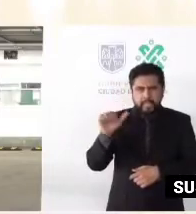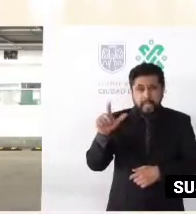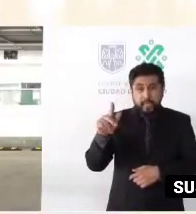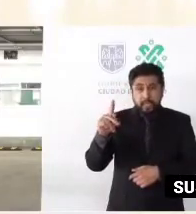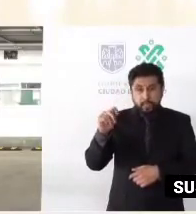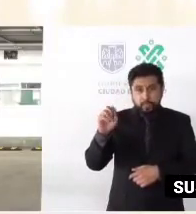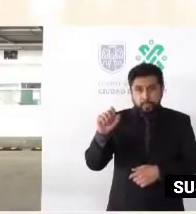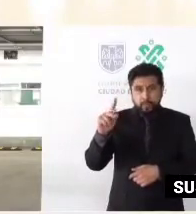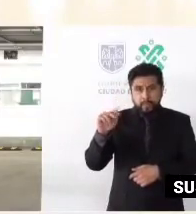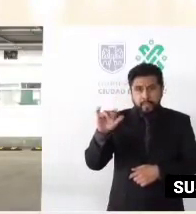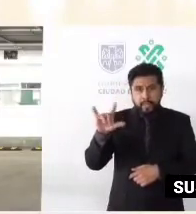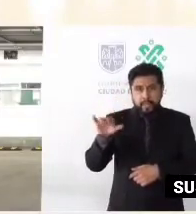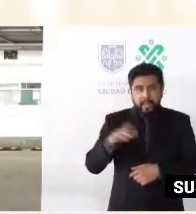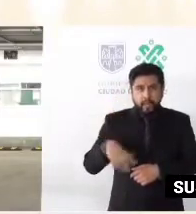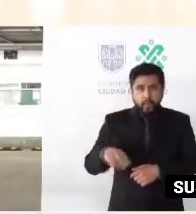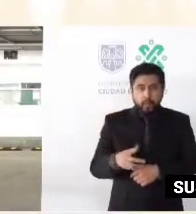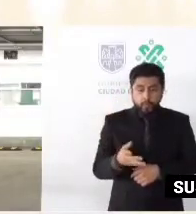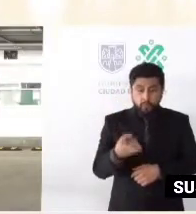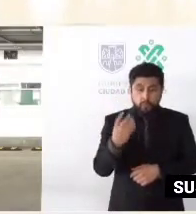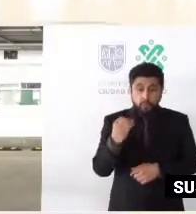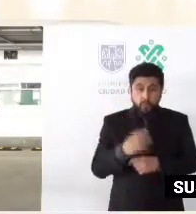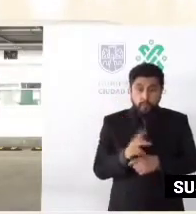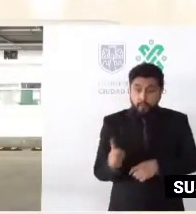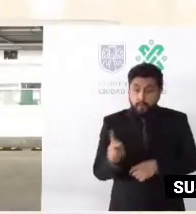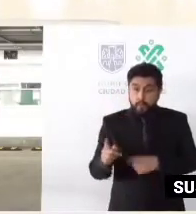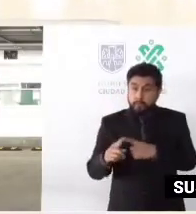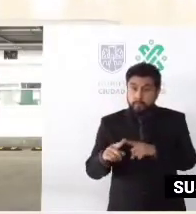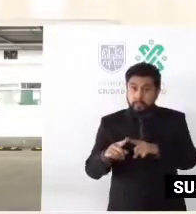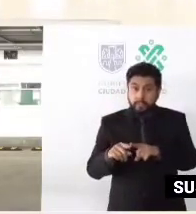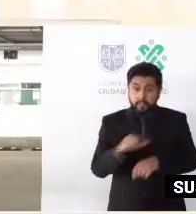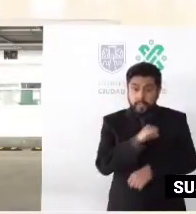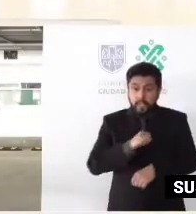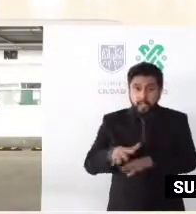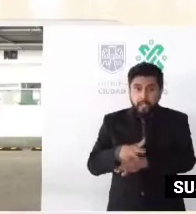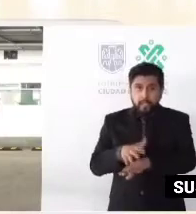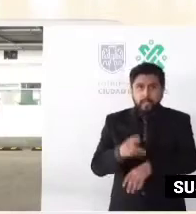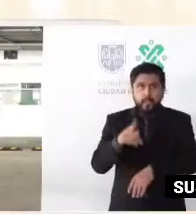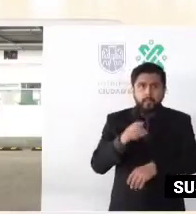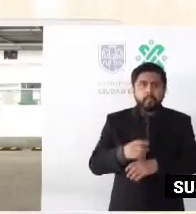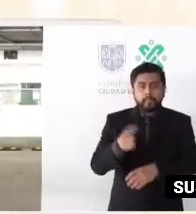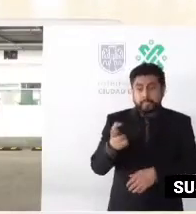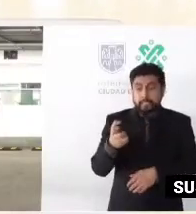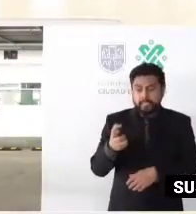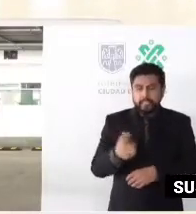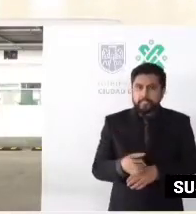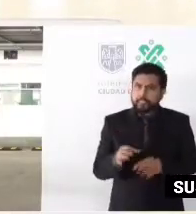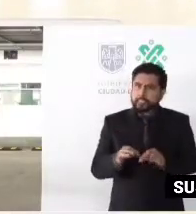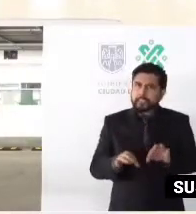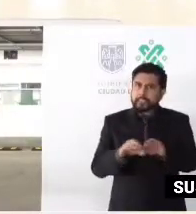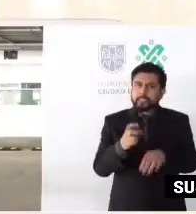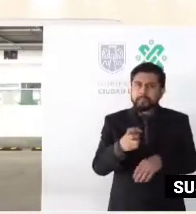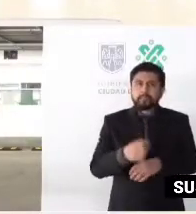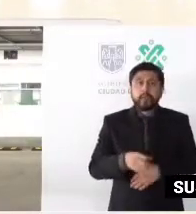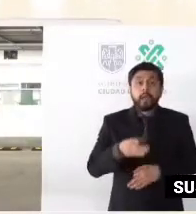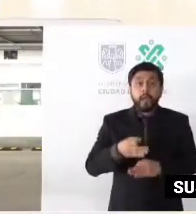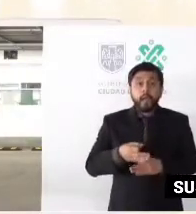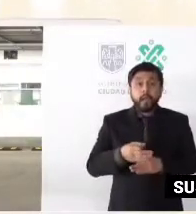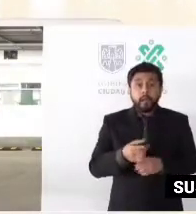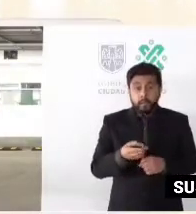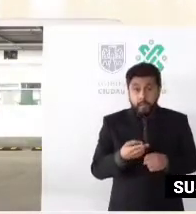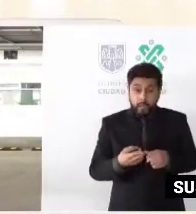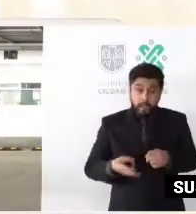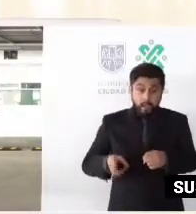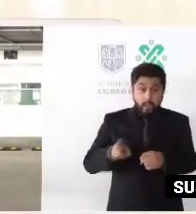la Alcaldía de Tlalpan. Este hospital general que está aquí en Topilejo va a dar